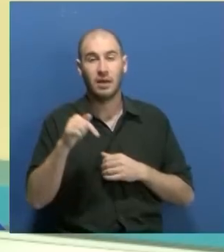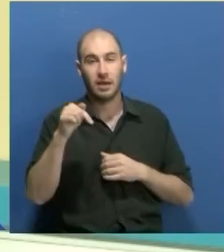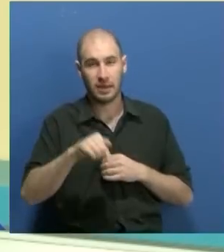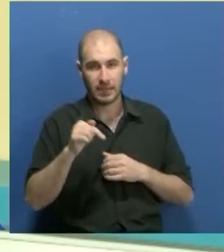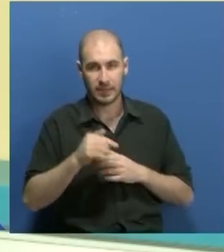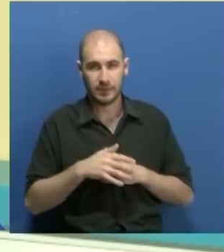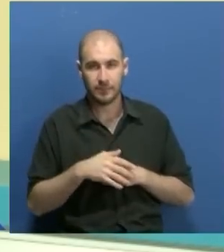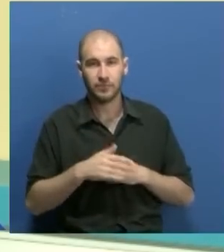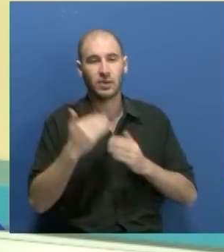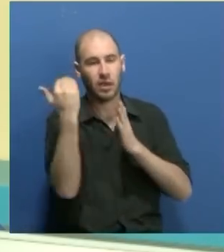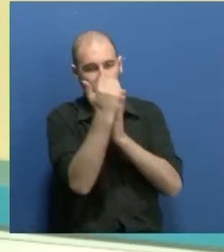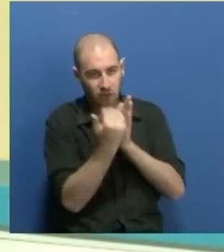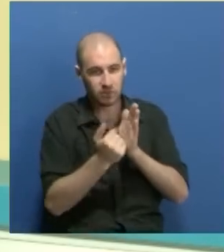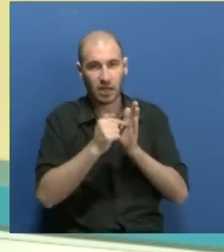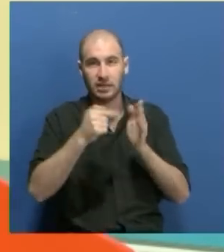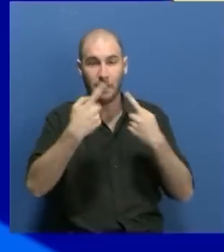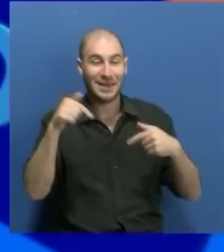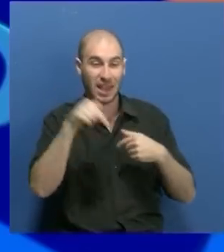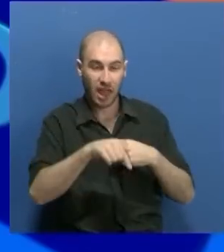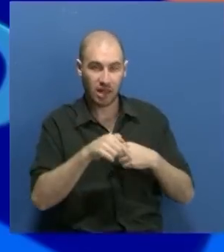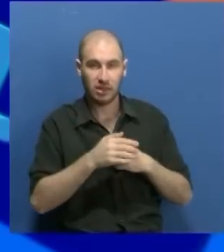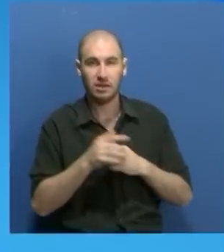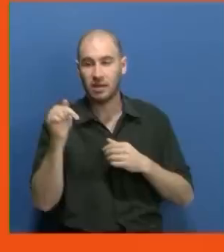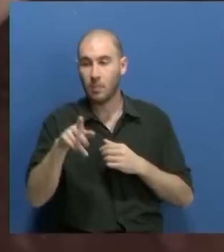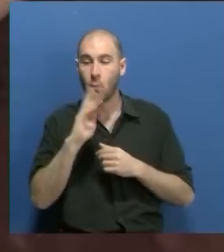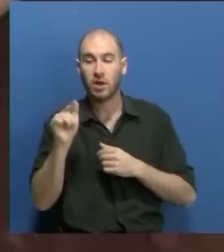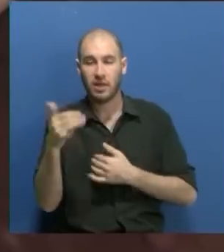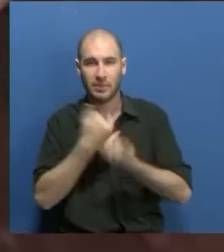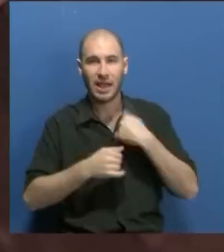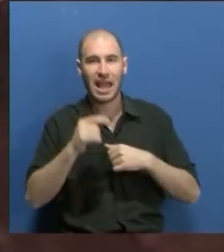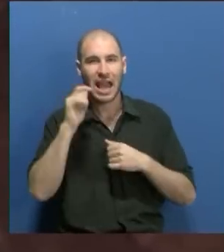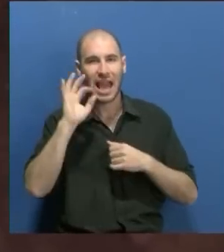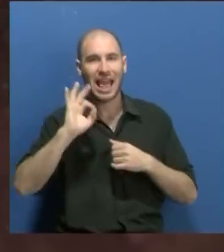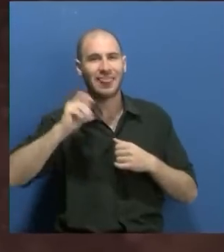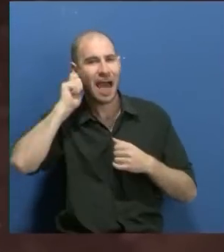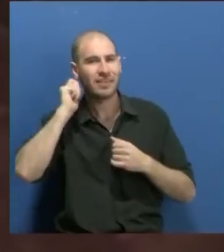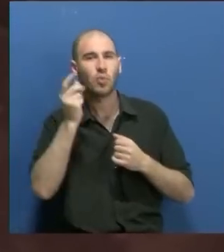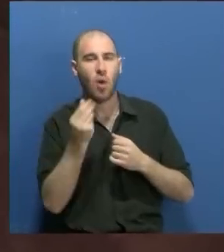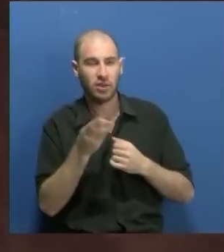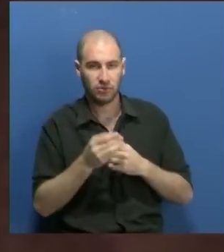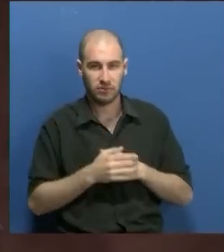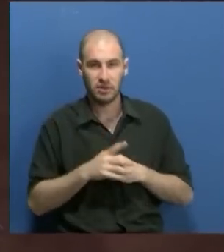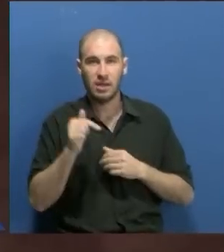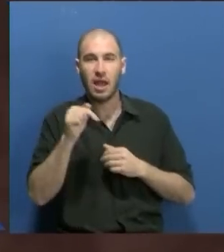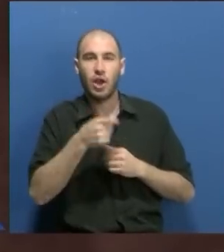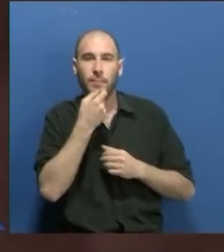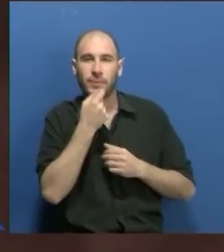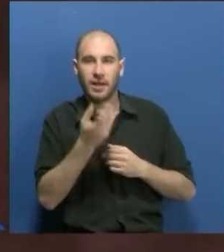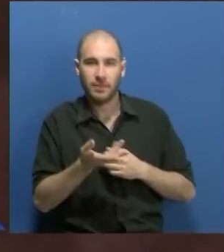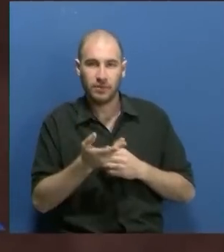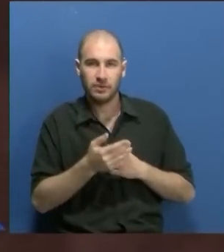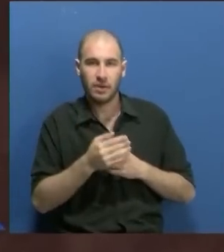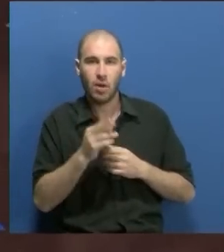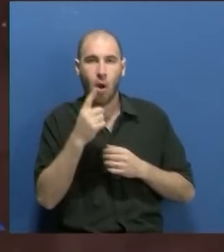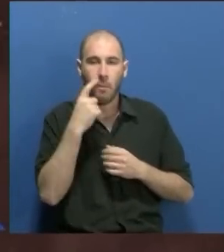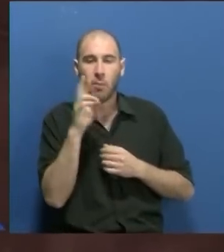unas características que presenta en el material, ella puede calcular la edad, ¿sí? No, en este caso no pudo el